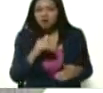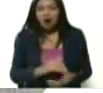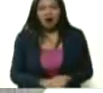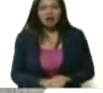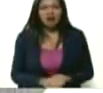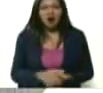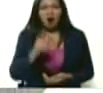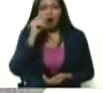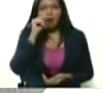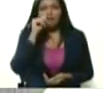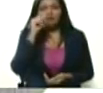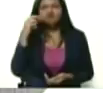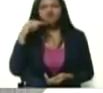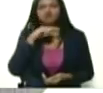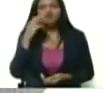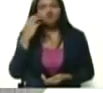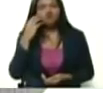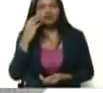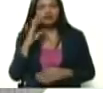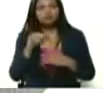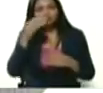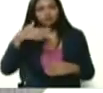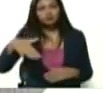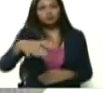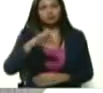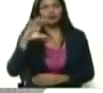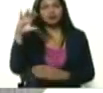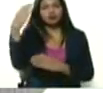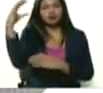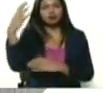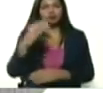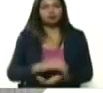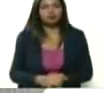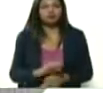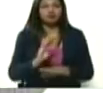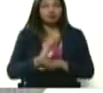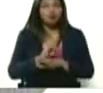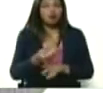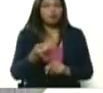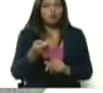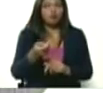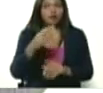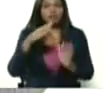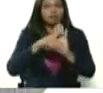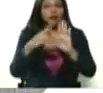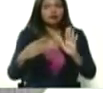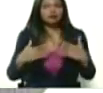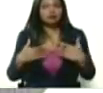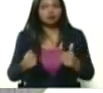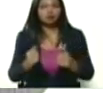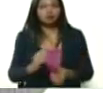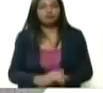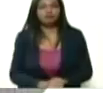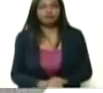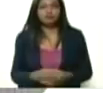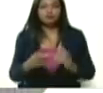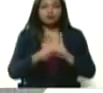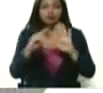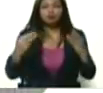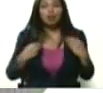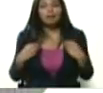señor Iván Duque hacia el pueblo de Colombia, del poco cuidado por el derecho a la salud, por el derecho a la